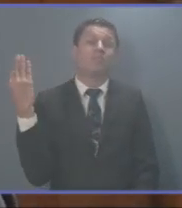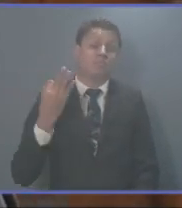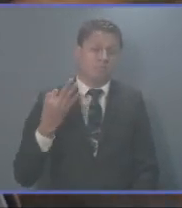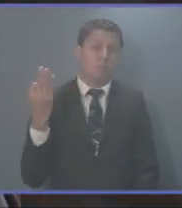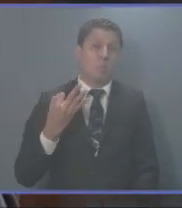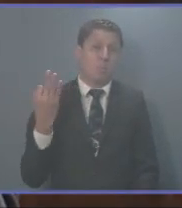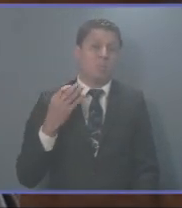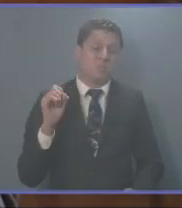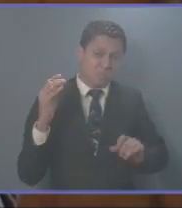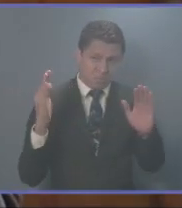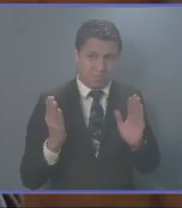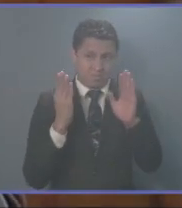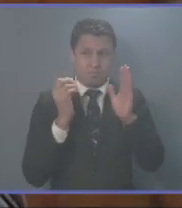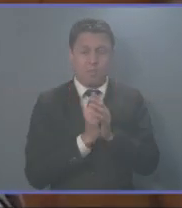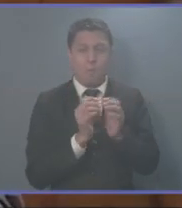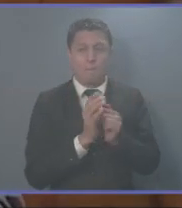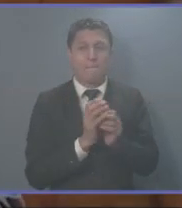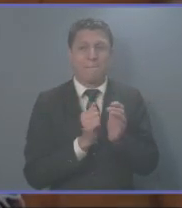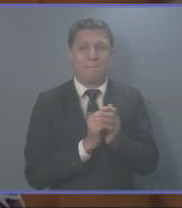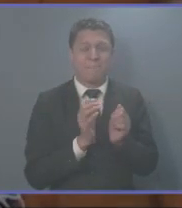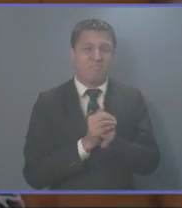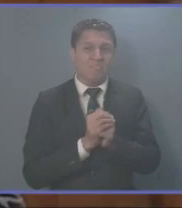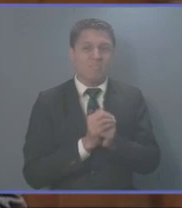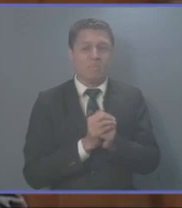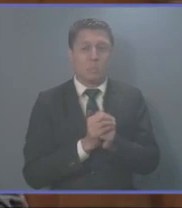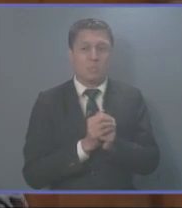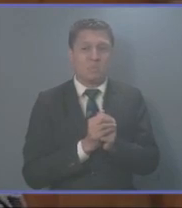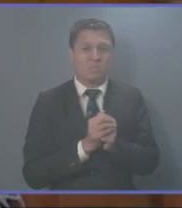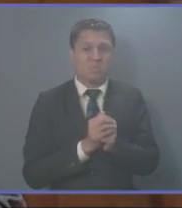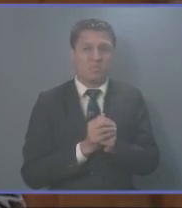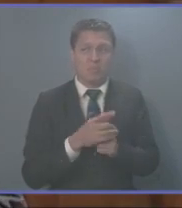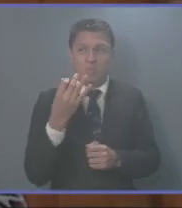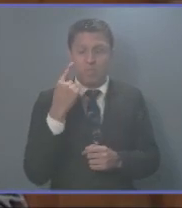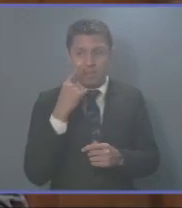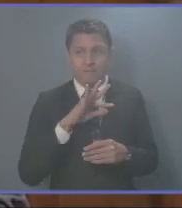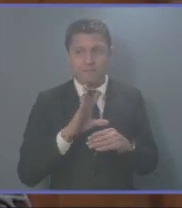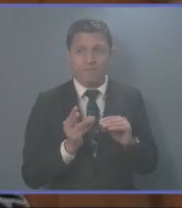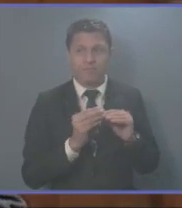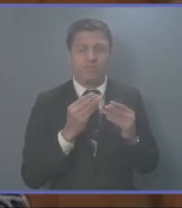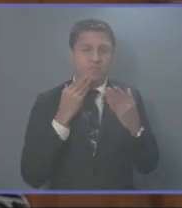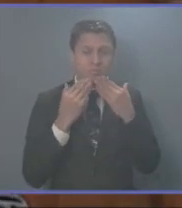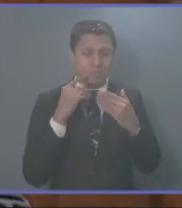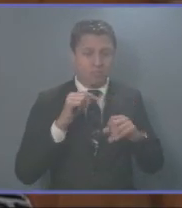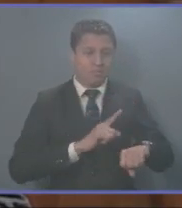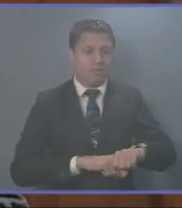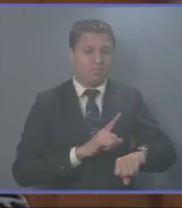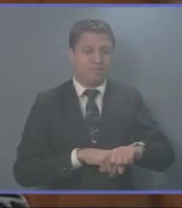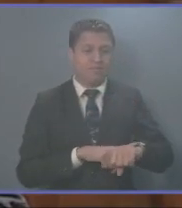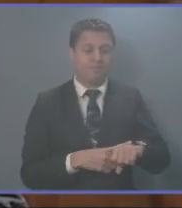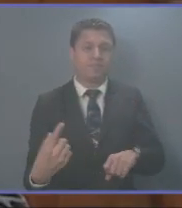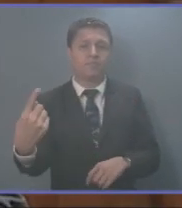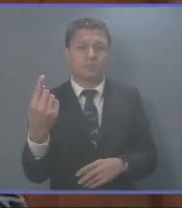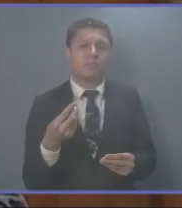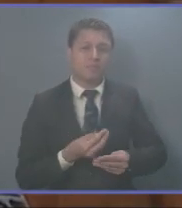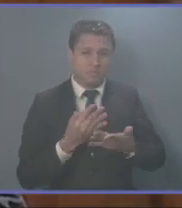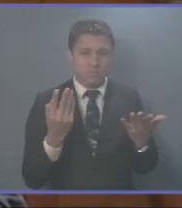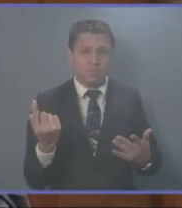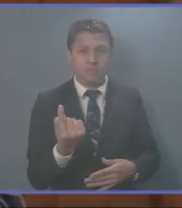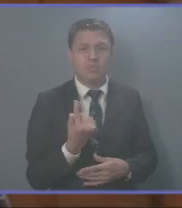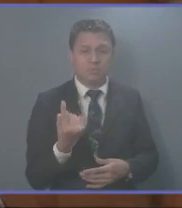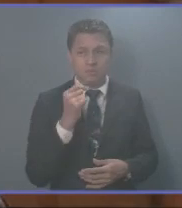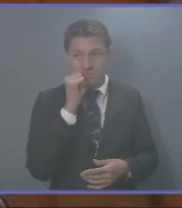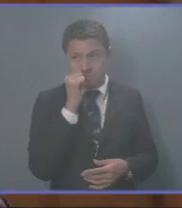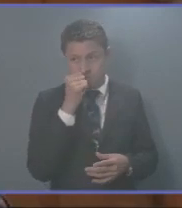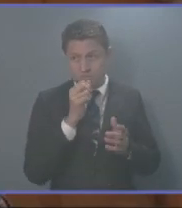necesaria para combatir dicha conducta criminal. Agregan que, en la actualidad, la desaparición de personas es